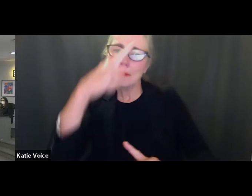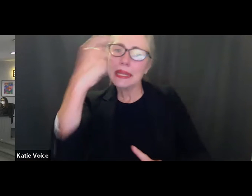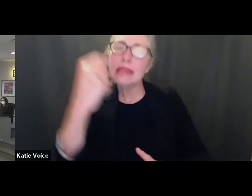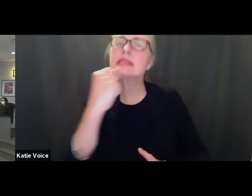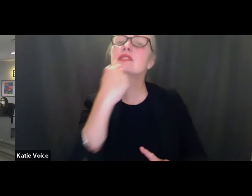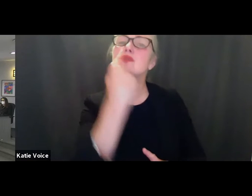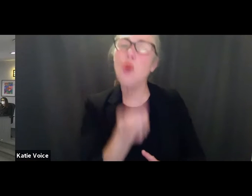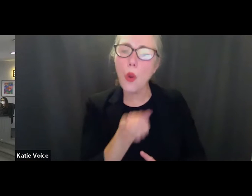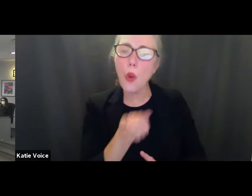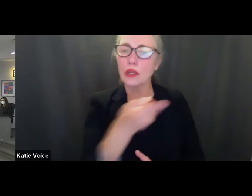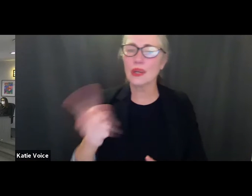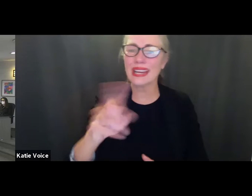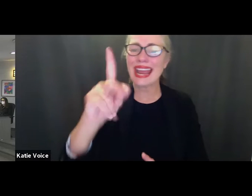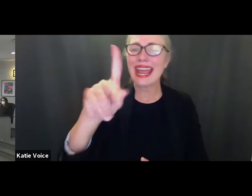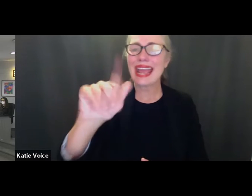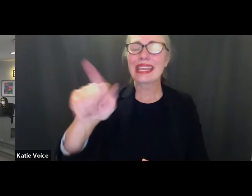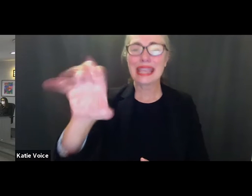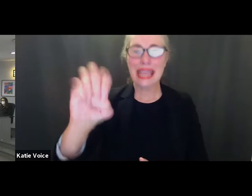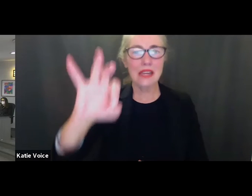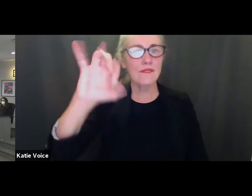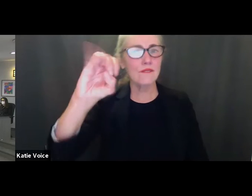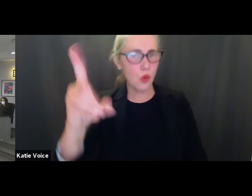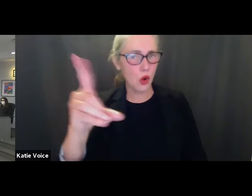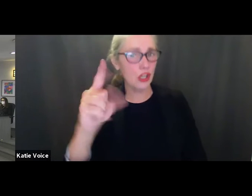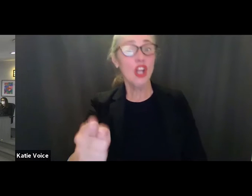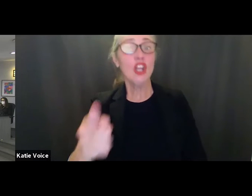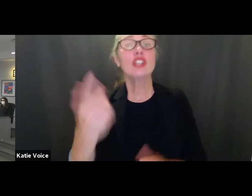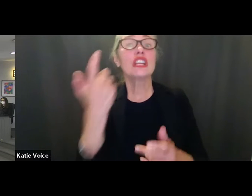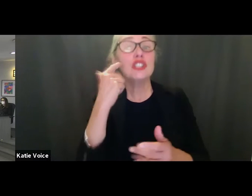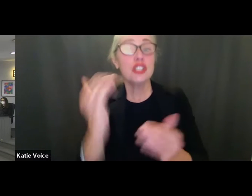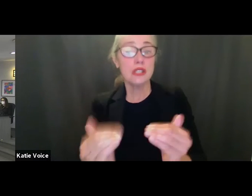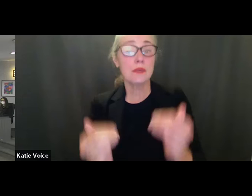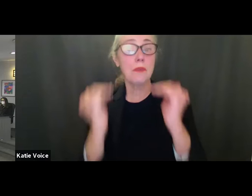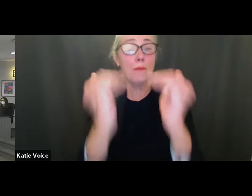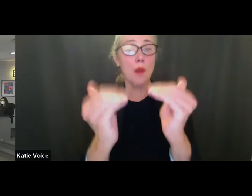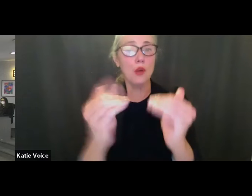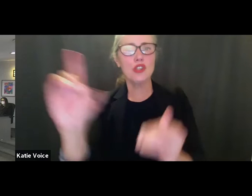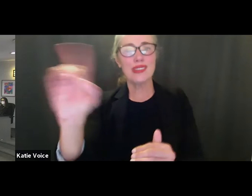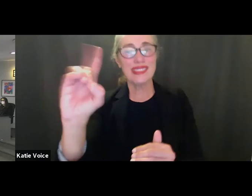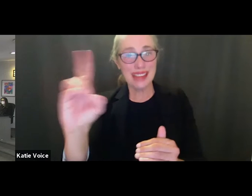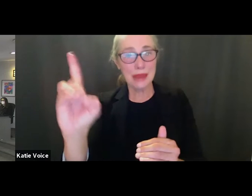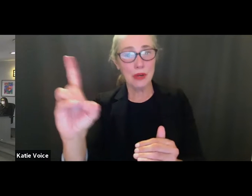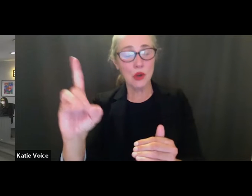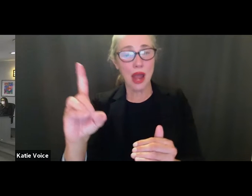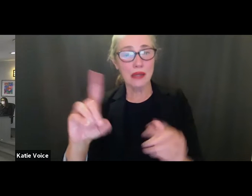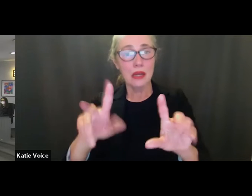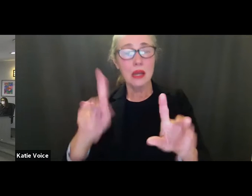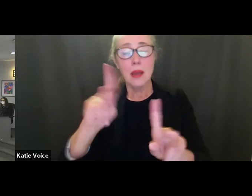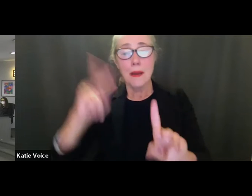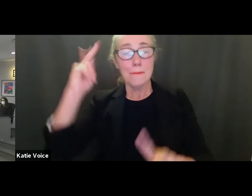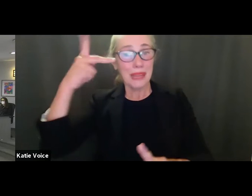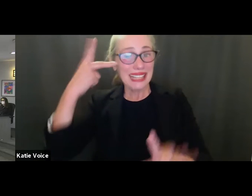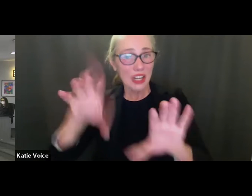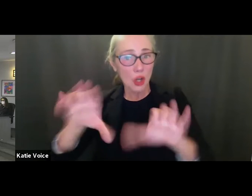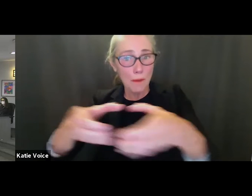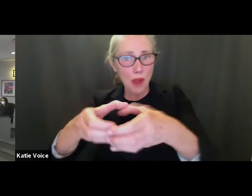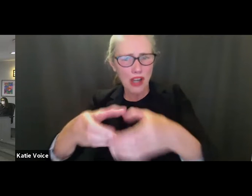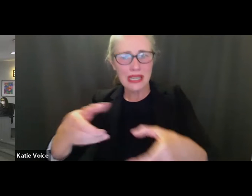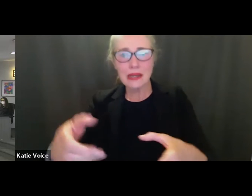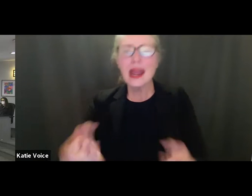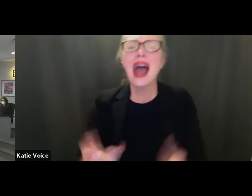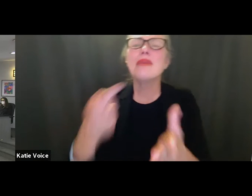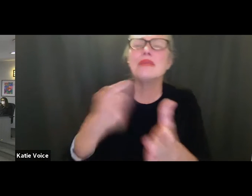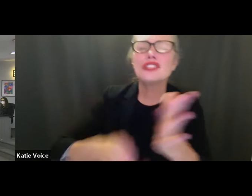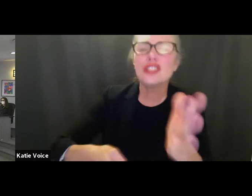contentamente están poniéndole vacunas. Kate Ford parece ser que le dieron una promoción en el Partido